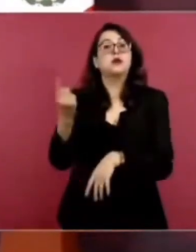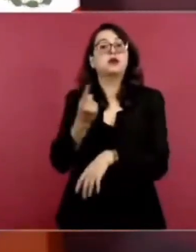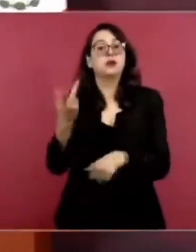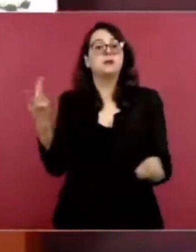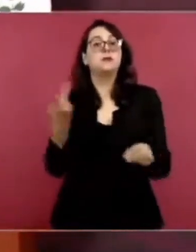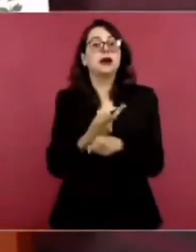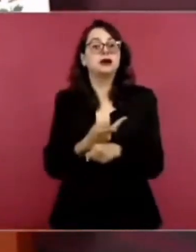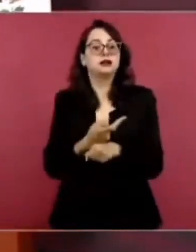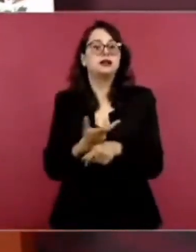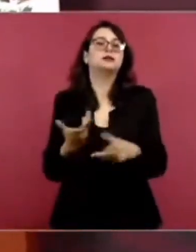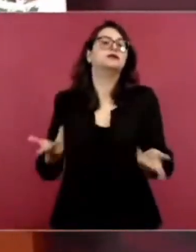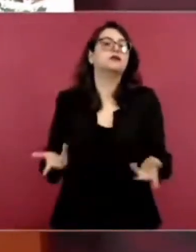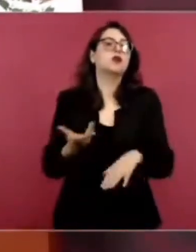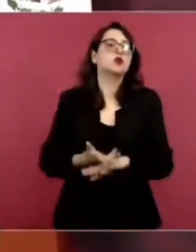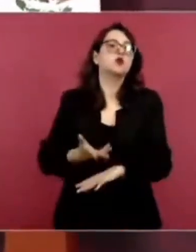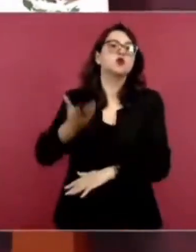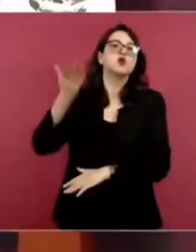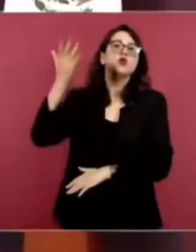el enjuague